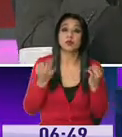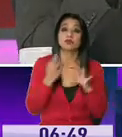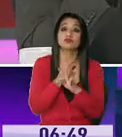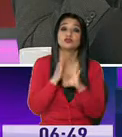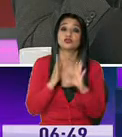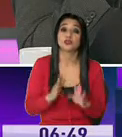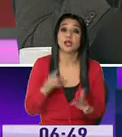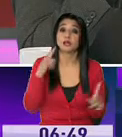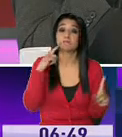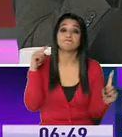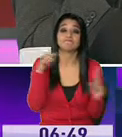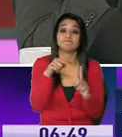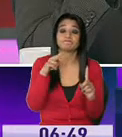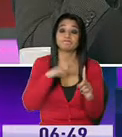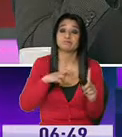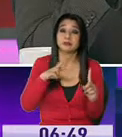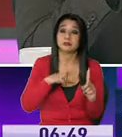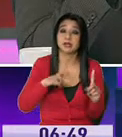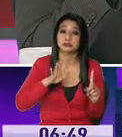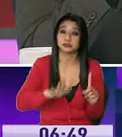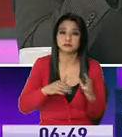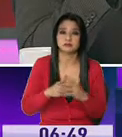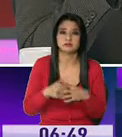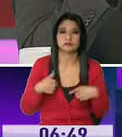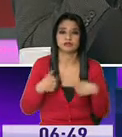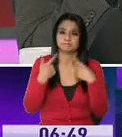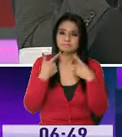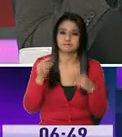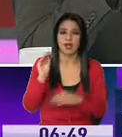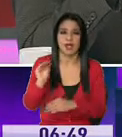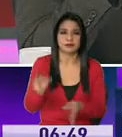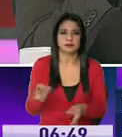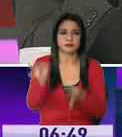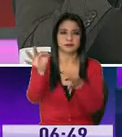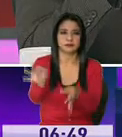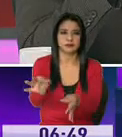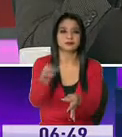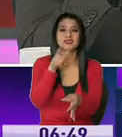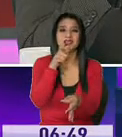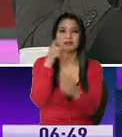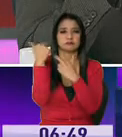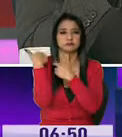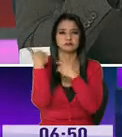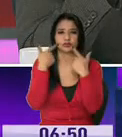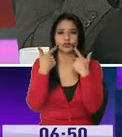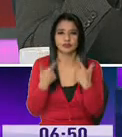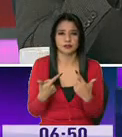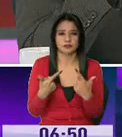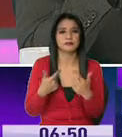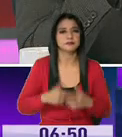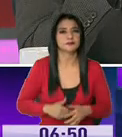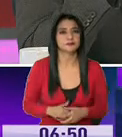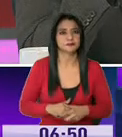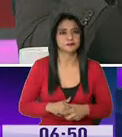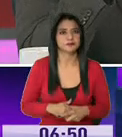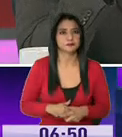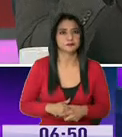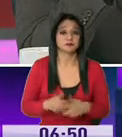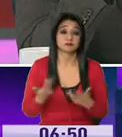Y luego esta contratación por 10 millones de dólares. ¿Cómo esta compañía pudo haber tenido la experiencia, la estructura, el